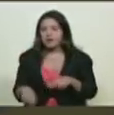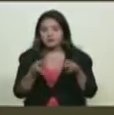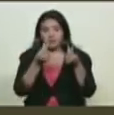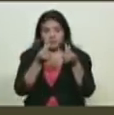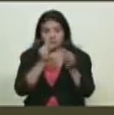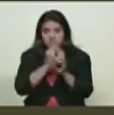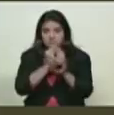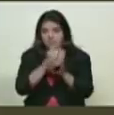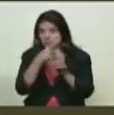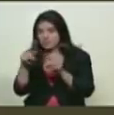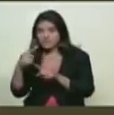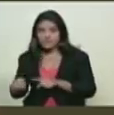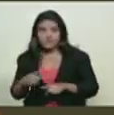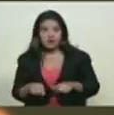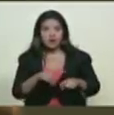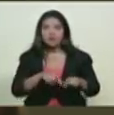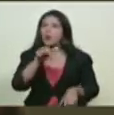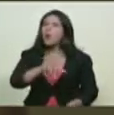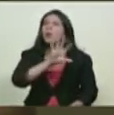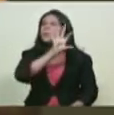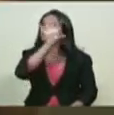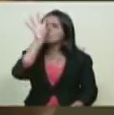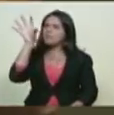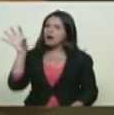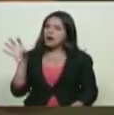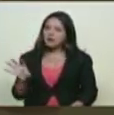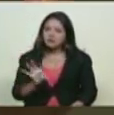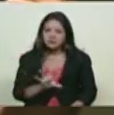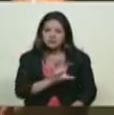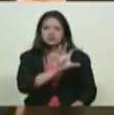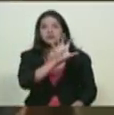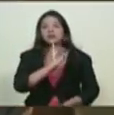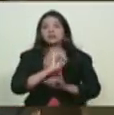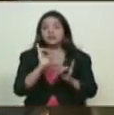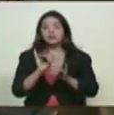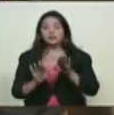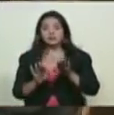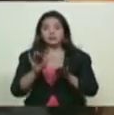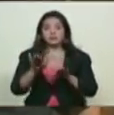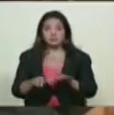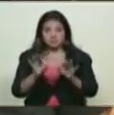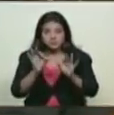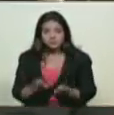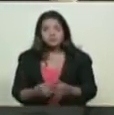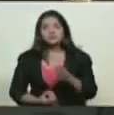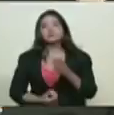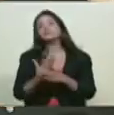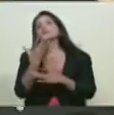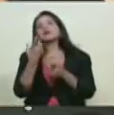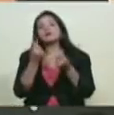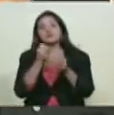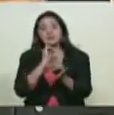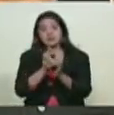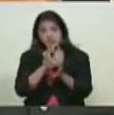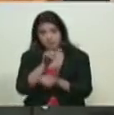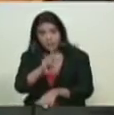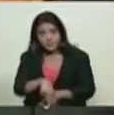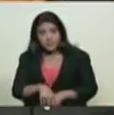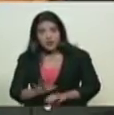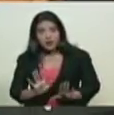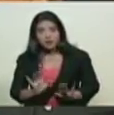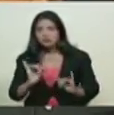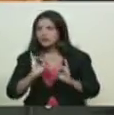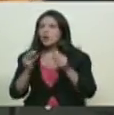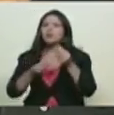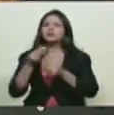hoy muchos países han dado el paso al frente para la creación de crédito monedas también lo